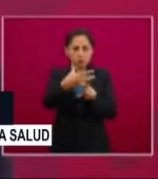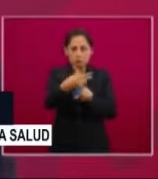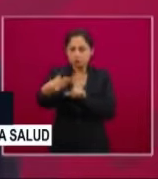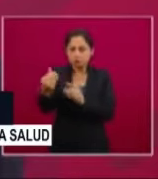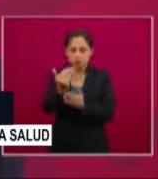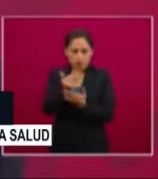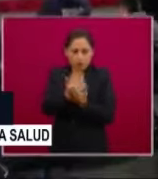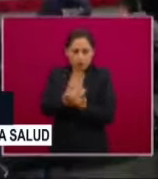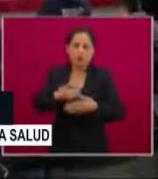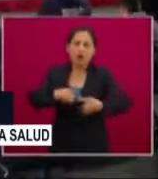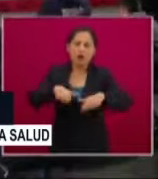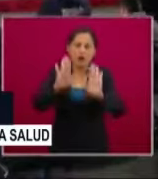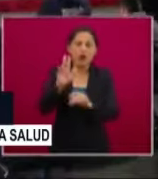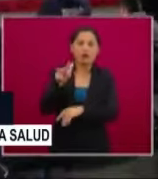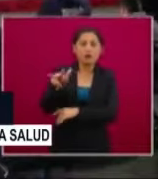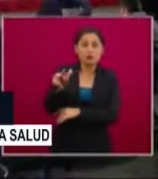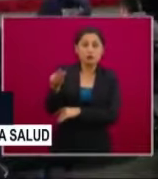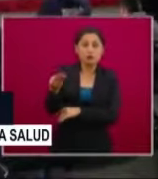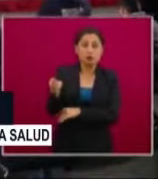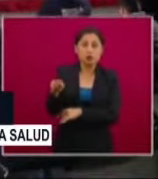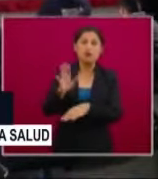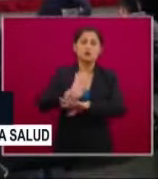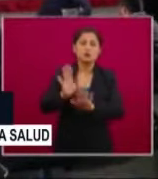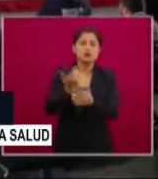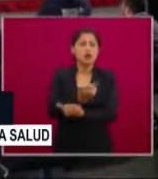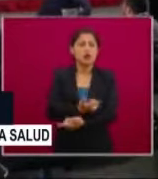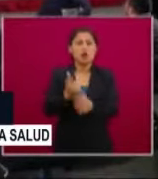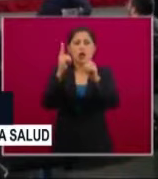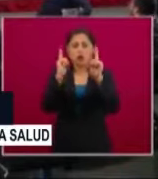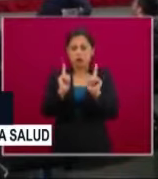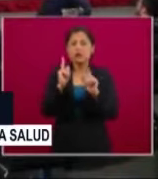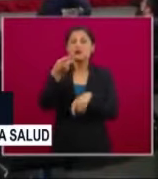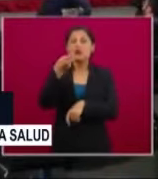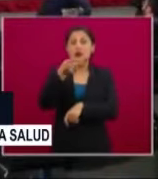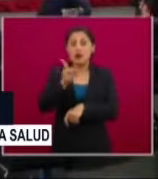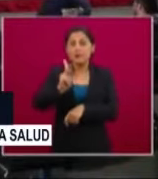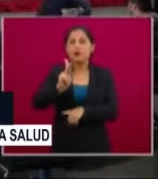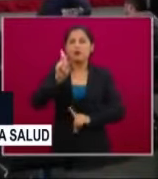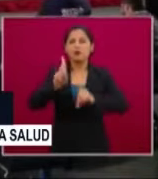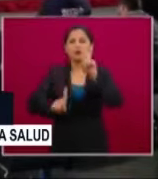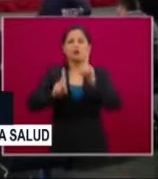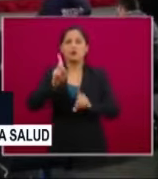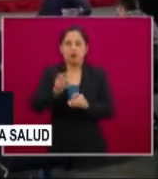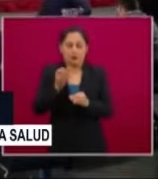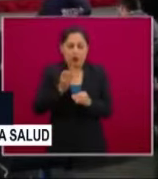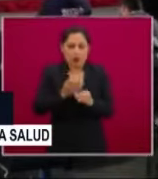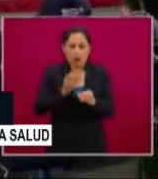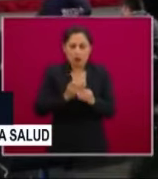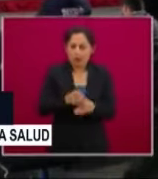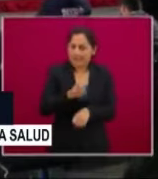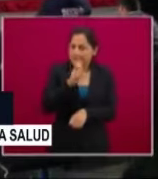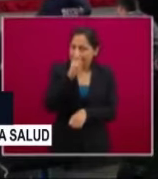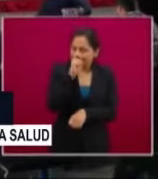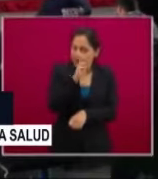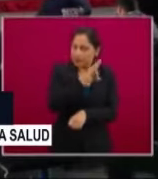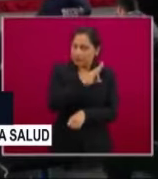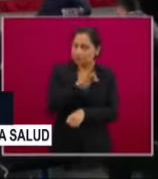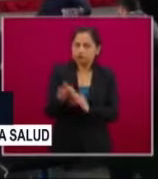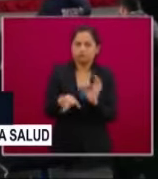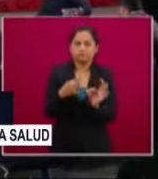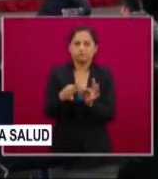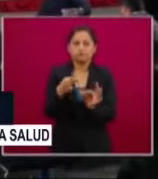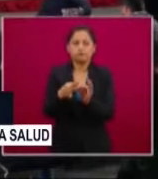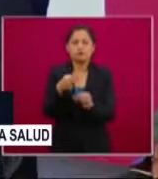con este tipo de medicamentos y que antibióticos sobre todo antiinflamatorios anticoagulantes